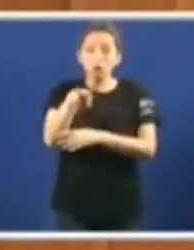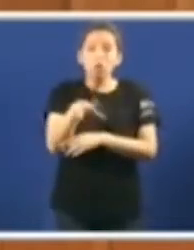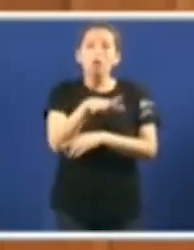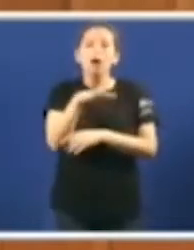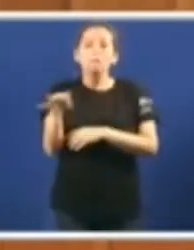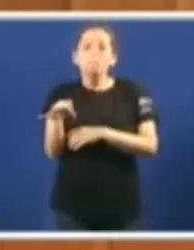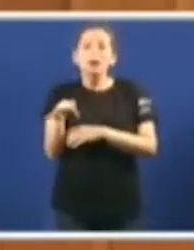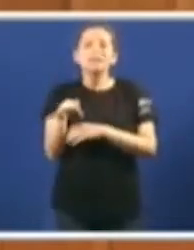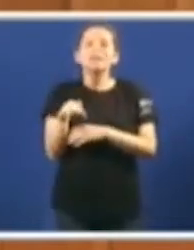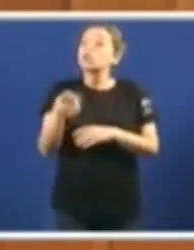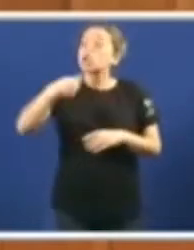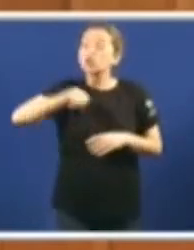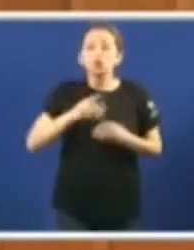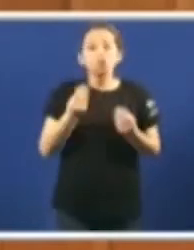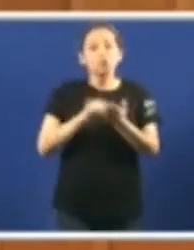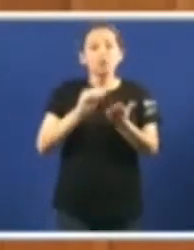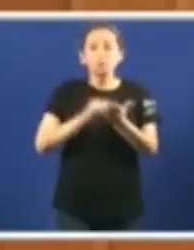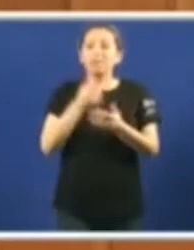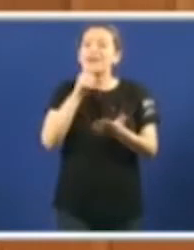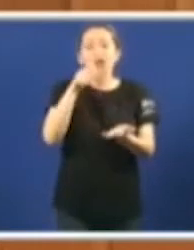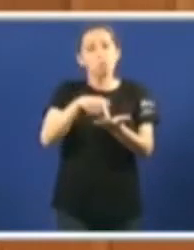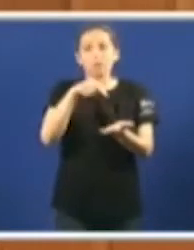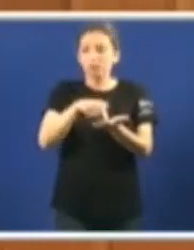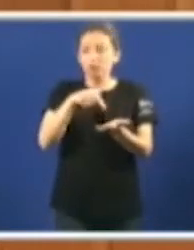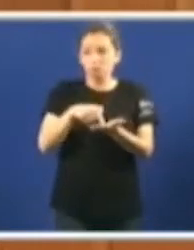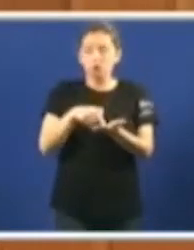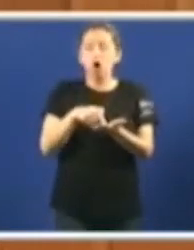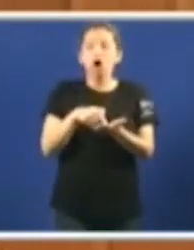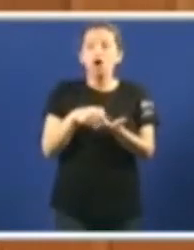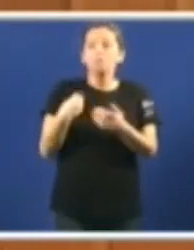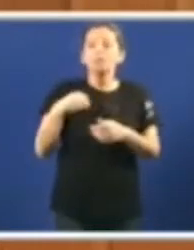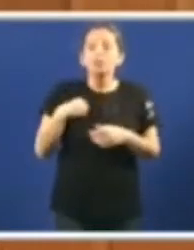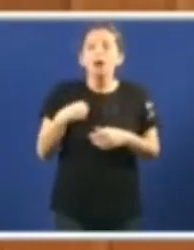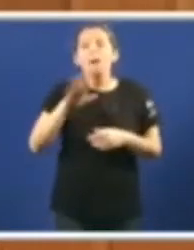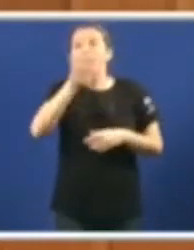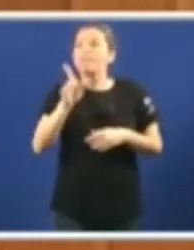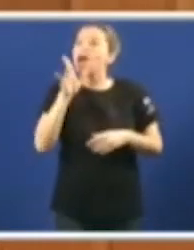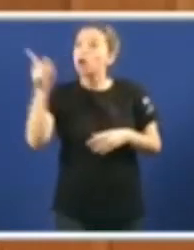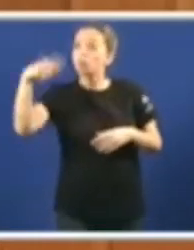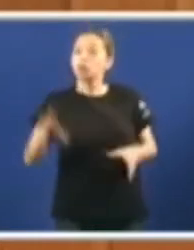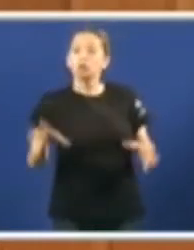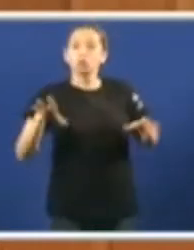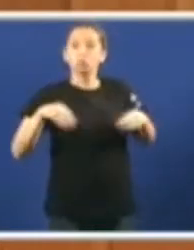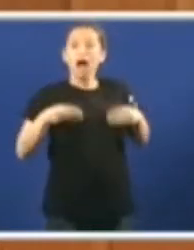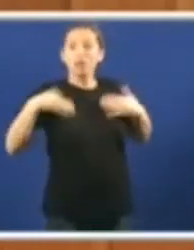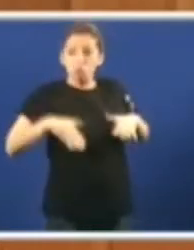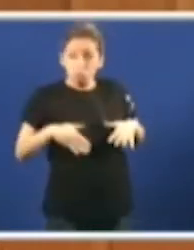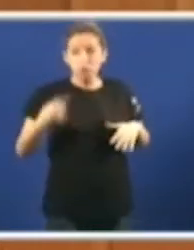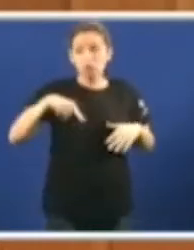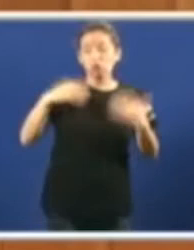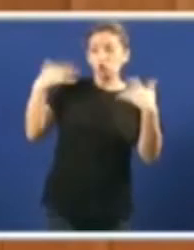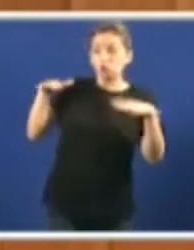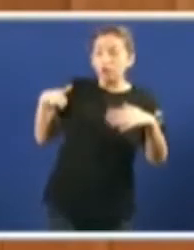unha reivindicación reiterada. Parece que agora a asumen, alegrámonos e esperamos que en serio se